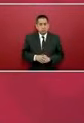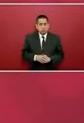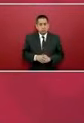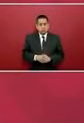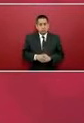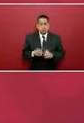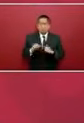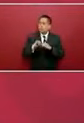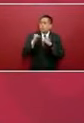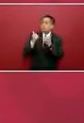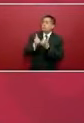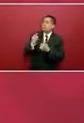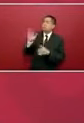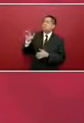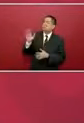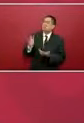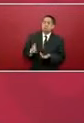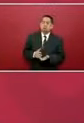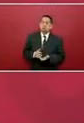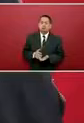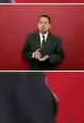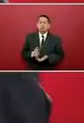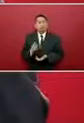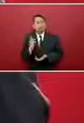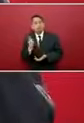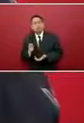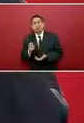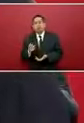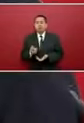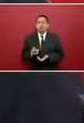Organizaciones que decían, es que